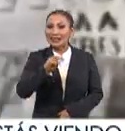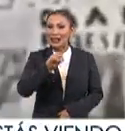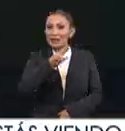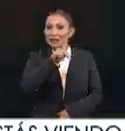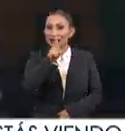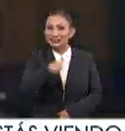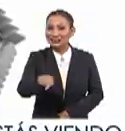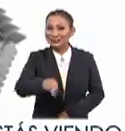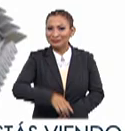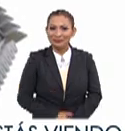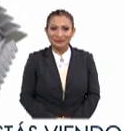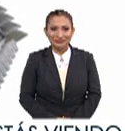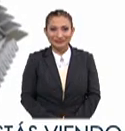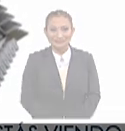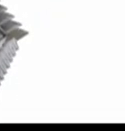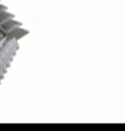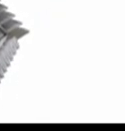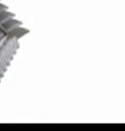es Interfaz.